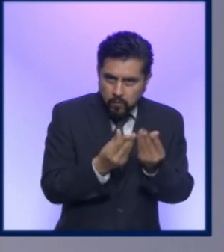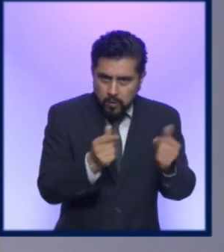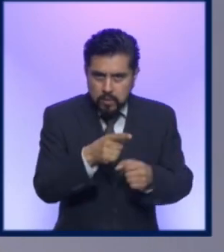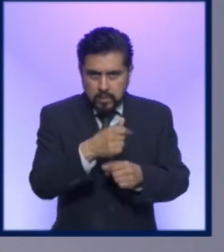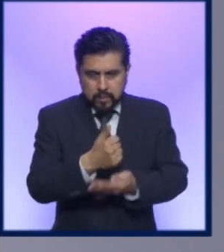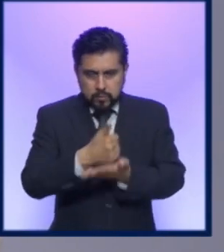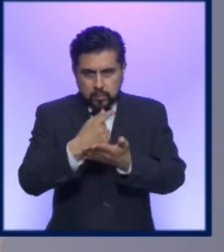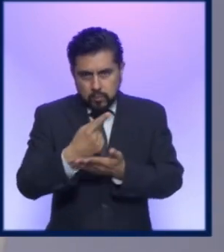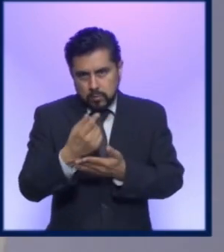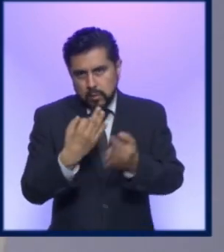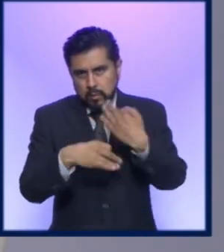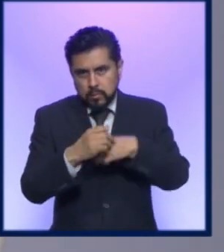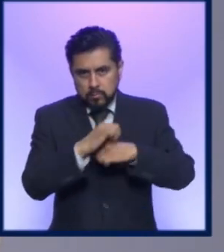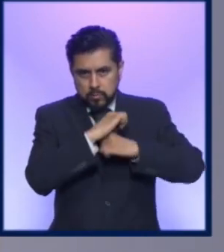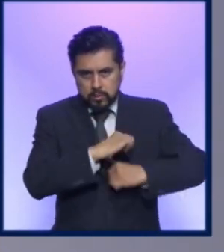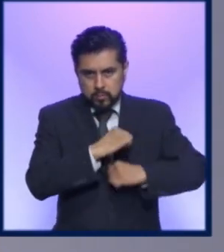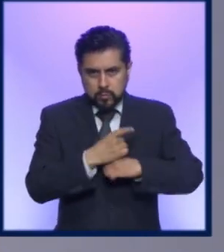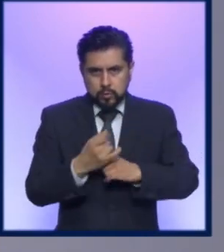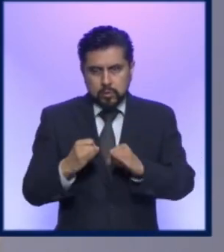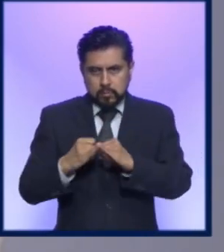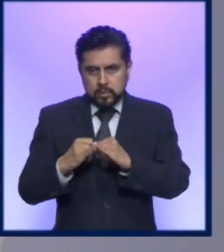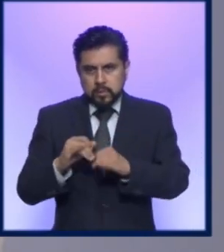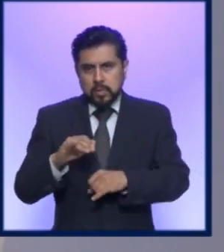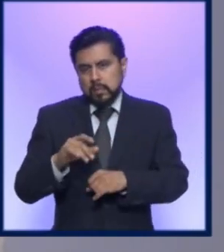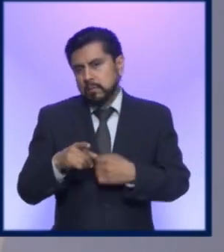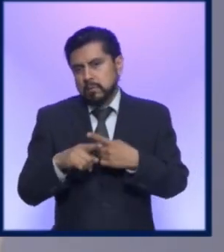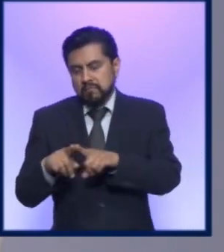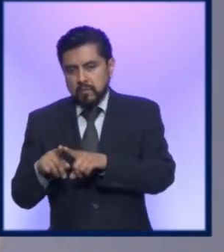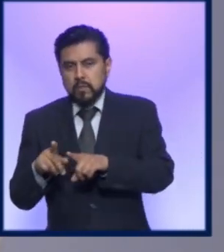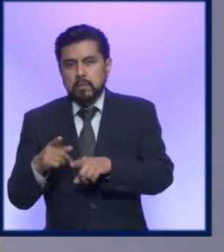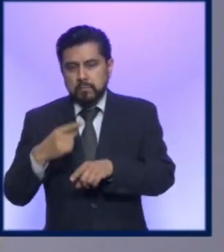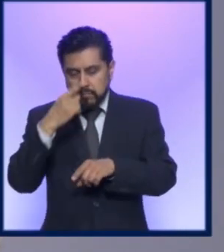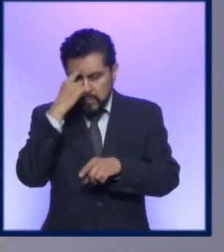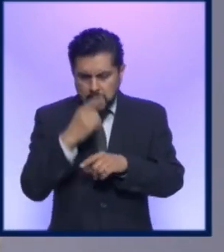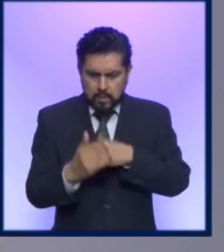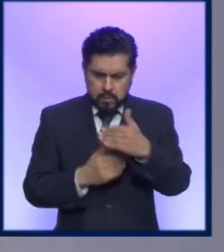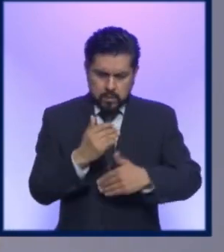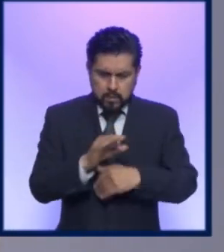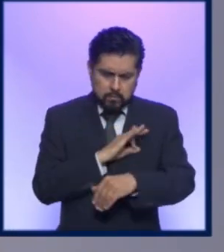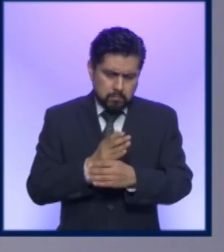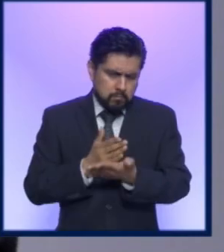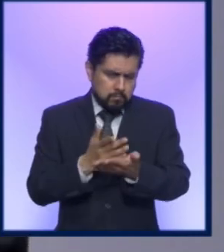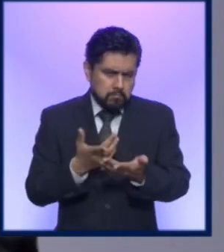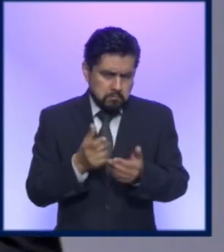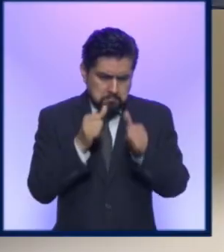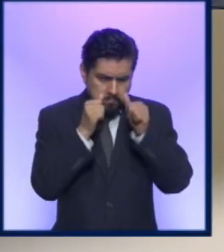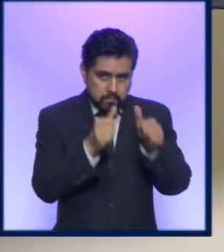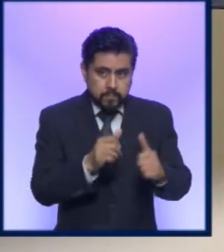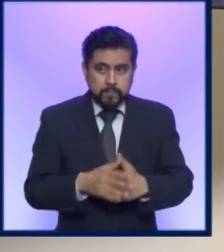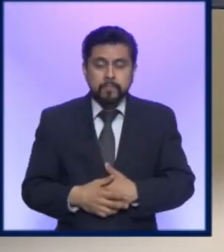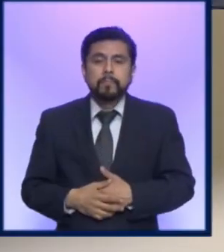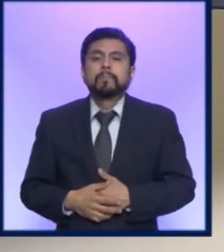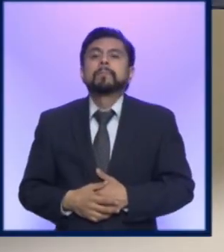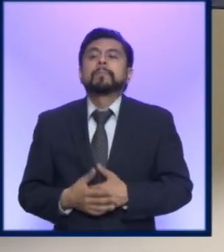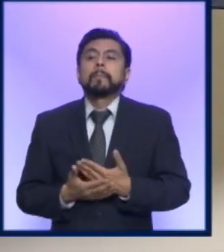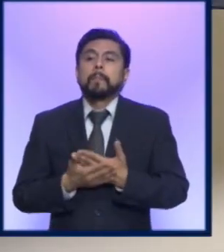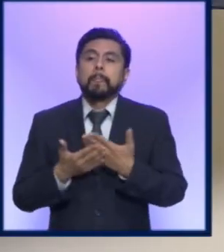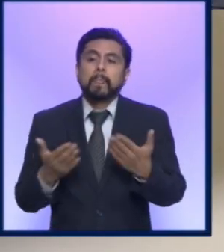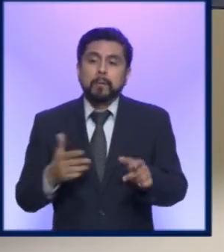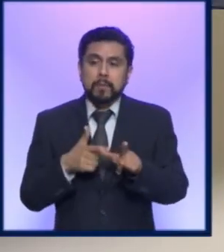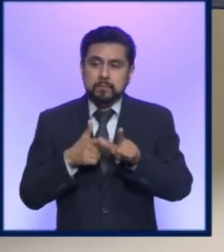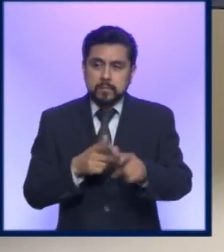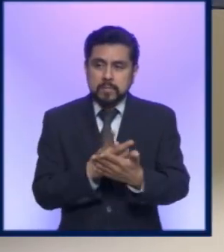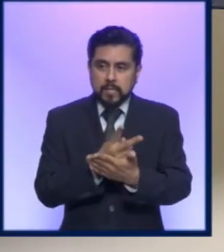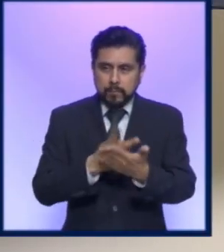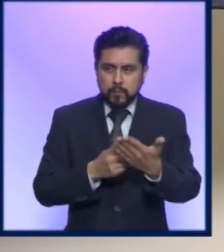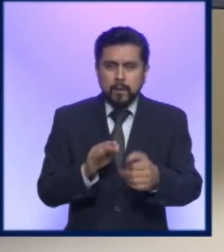autoridad administrativa electoral nacional insisto iar sus actividades de fiscalización Bueno entonces vamos a continuar con nuestro programa